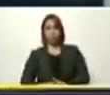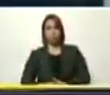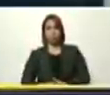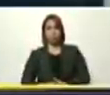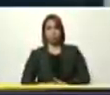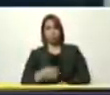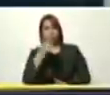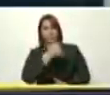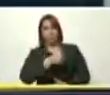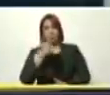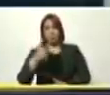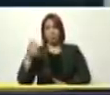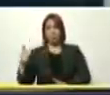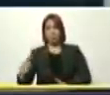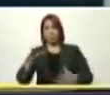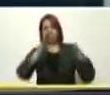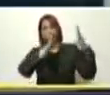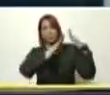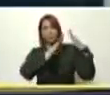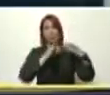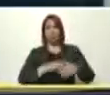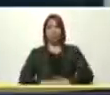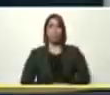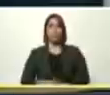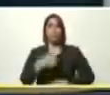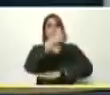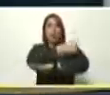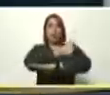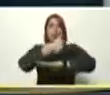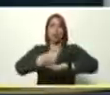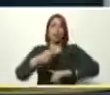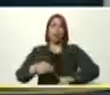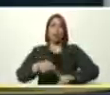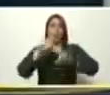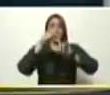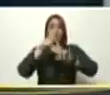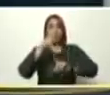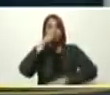en cada uno de sus cargos de las autoridades electas por el pueblo,